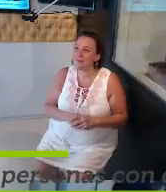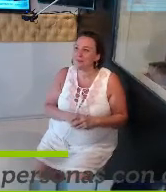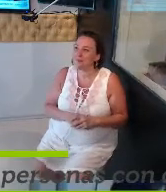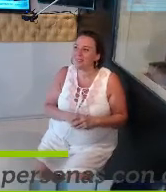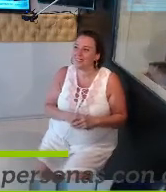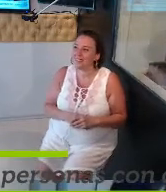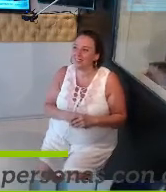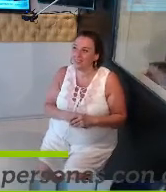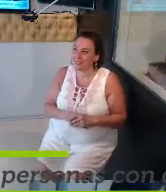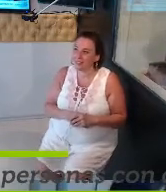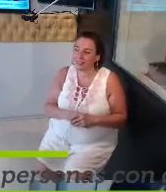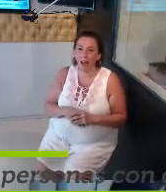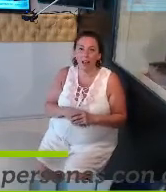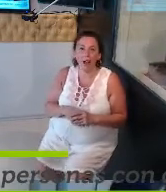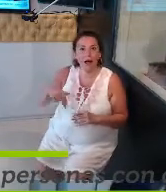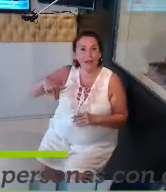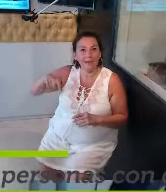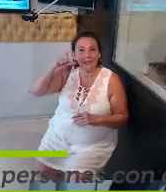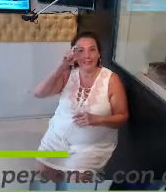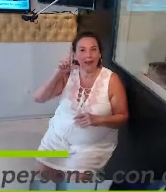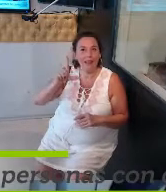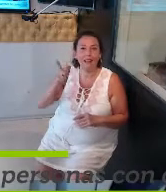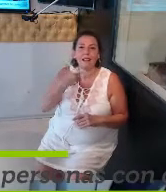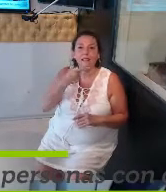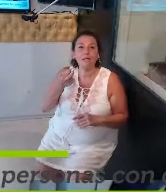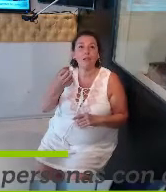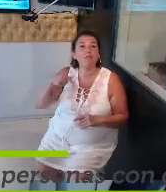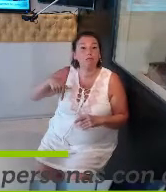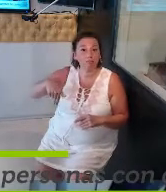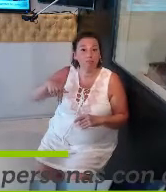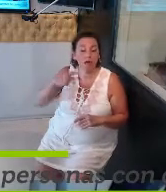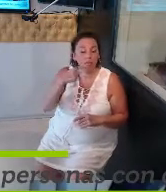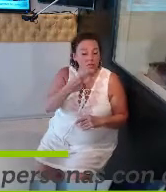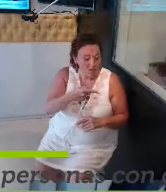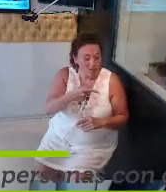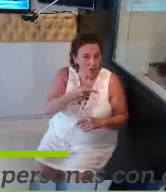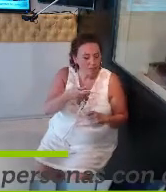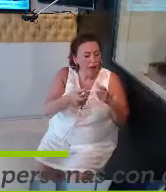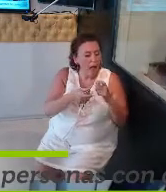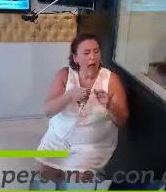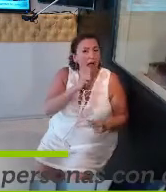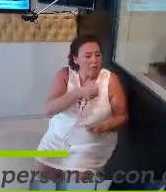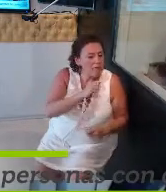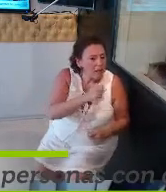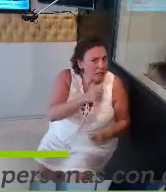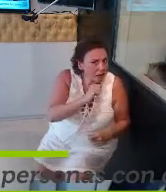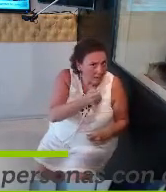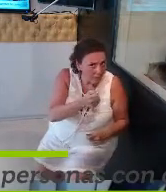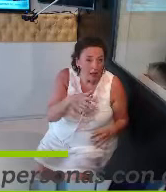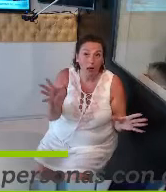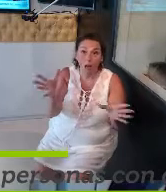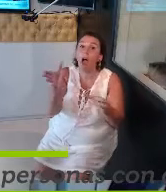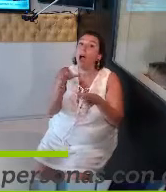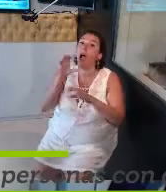y... Me dijo Nelson en la semana que ya tiene concertada para el lunes la entrevista con la empresa de micros